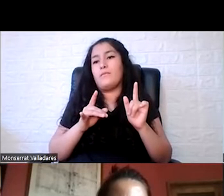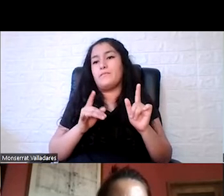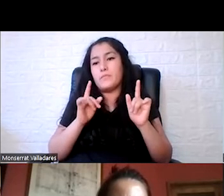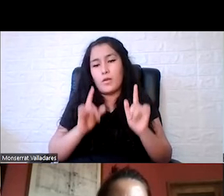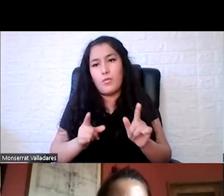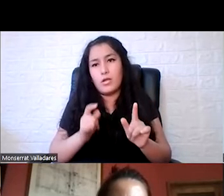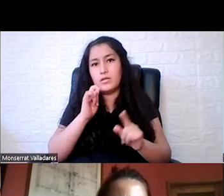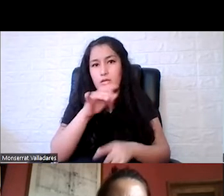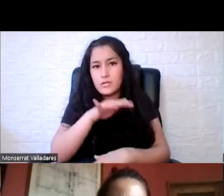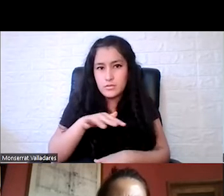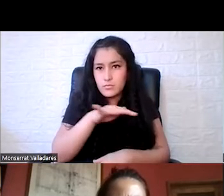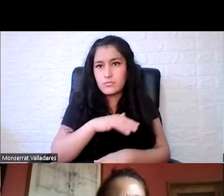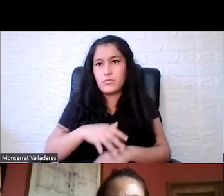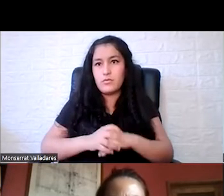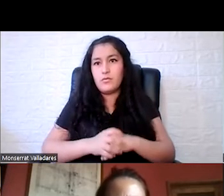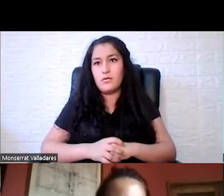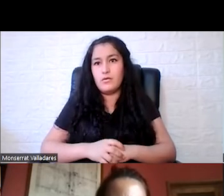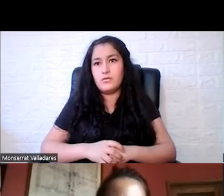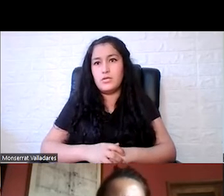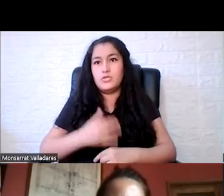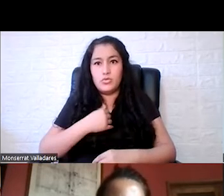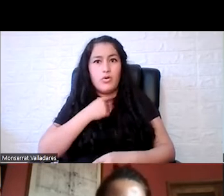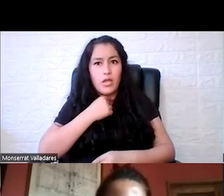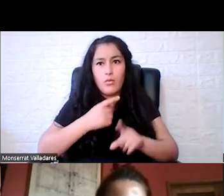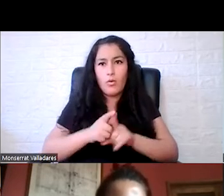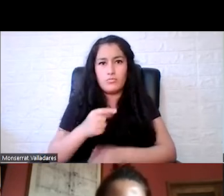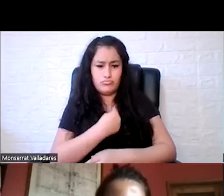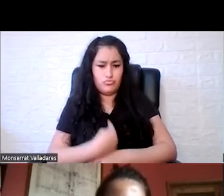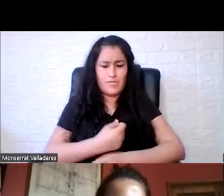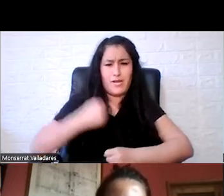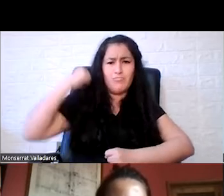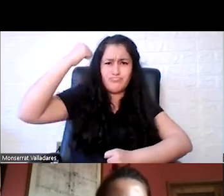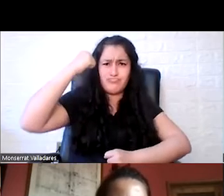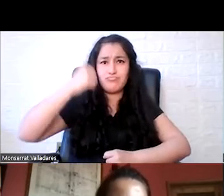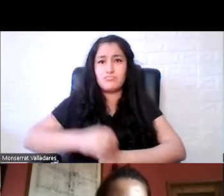esta situación de quiero ser superhéroe, quiero ser un poco...